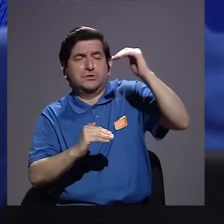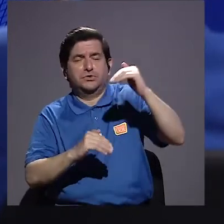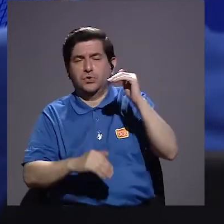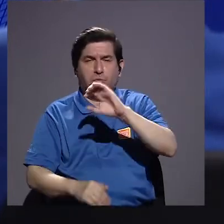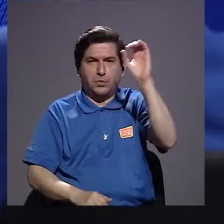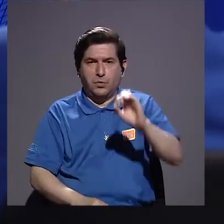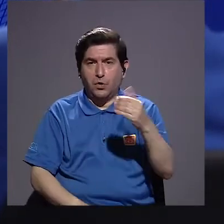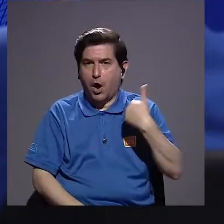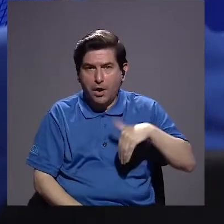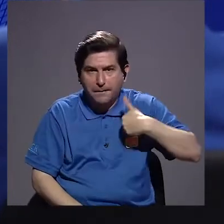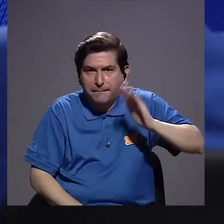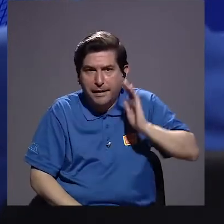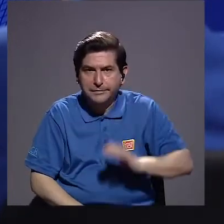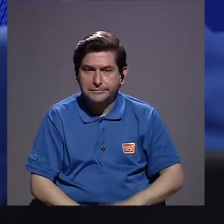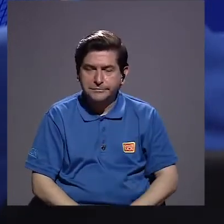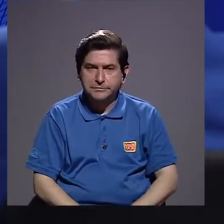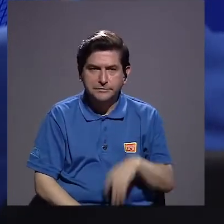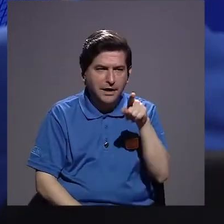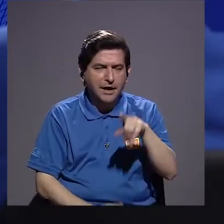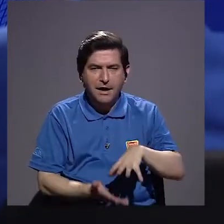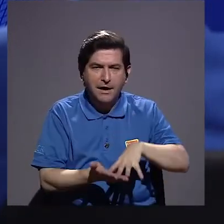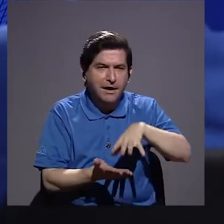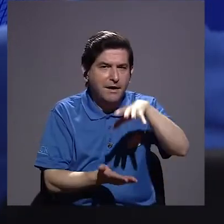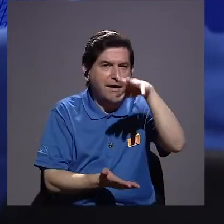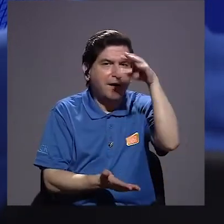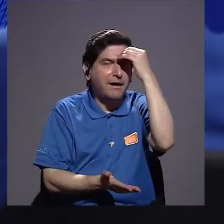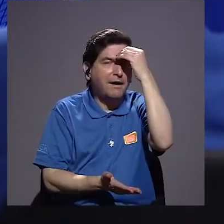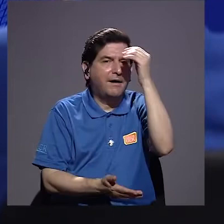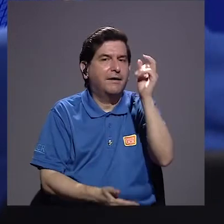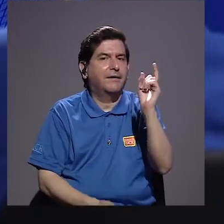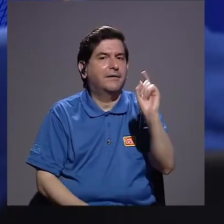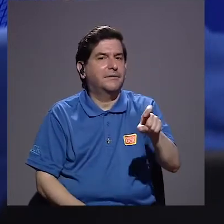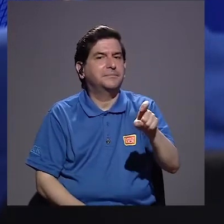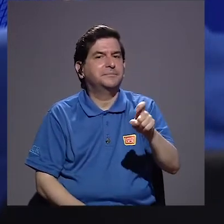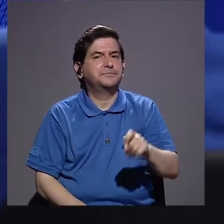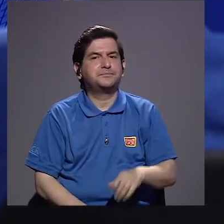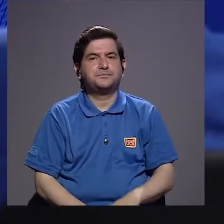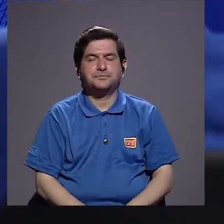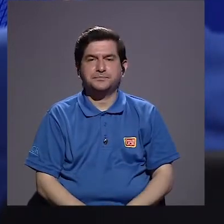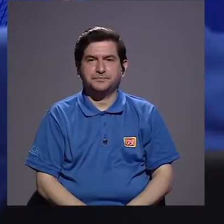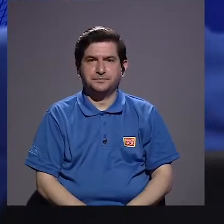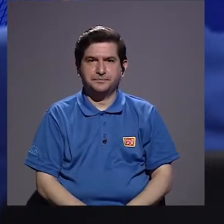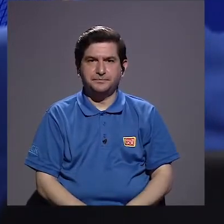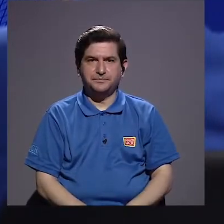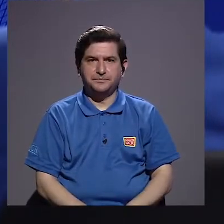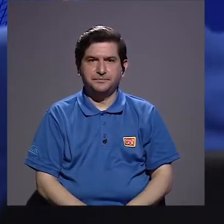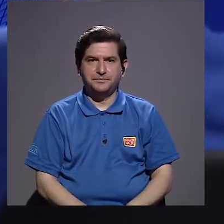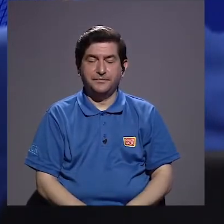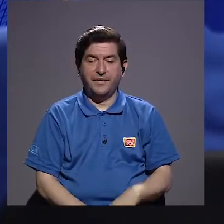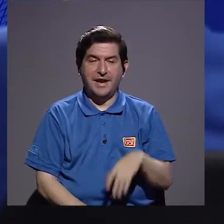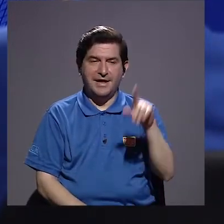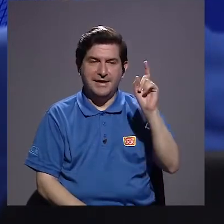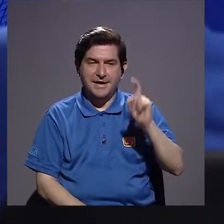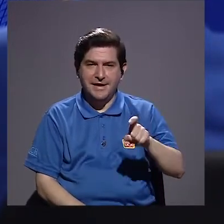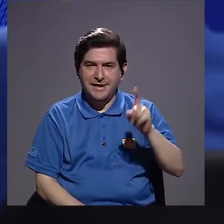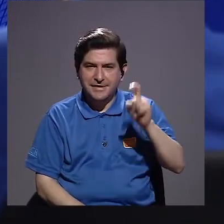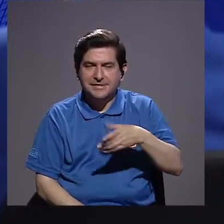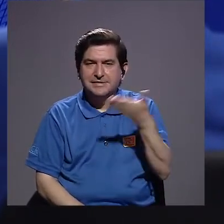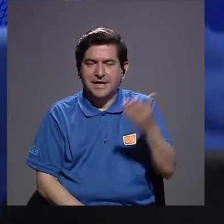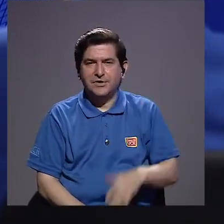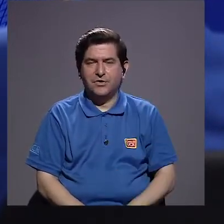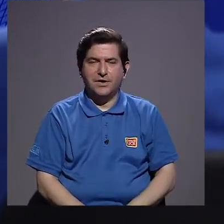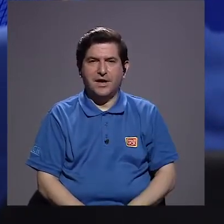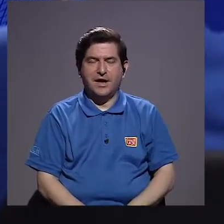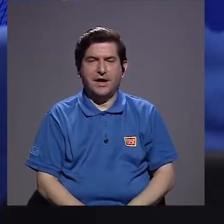hombres. Entonces, hay ahí un aprendizaje de cómo ir